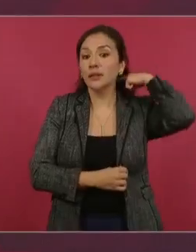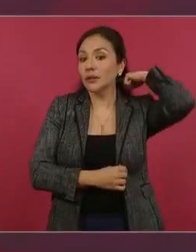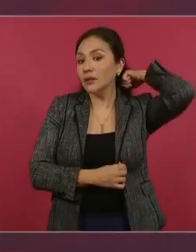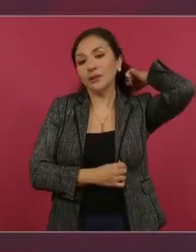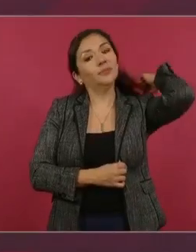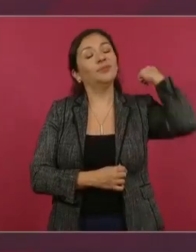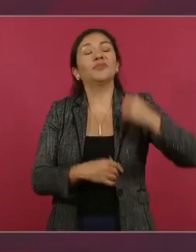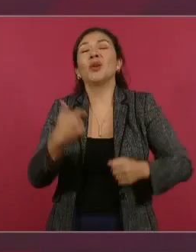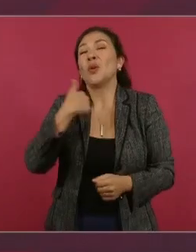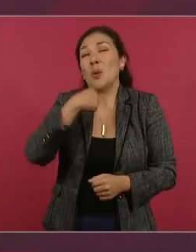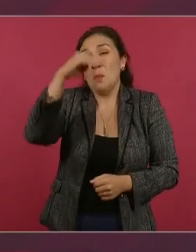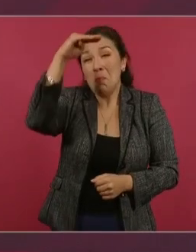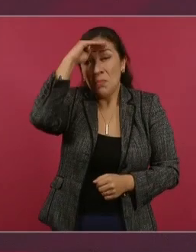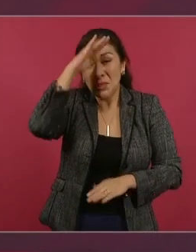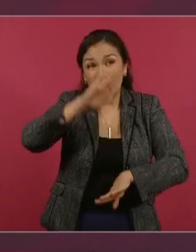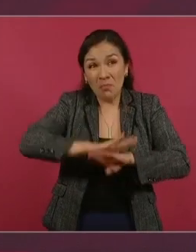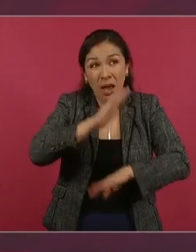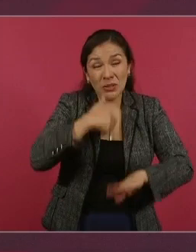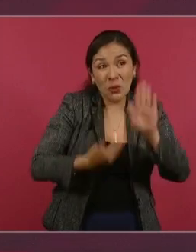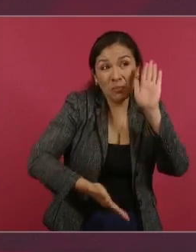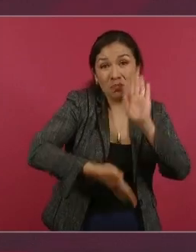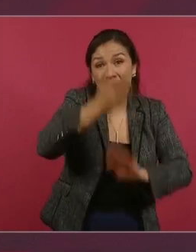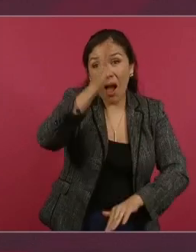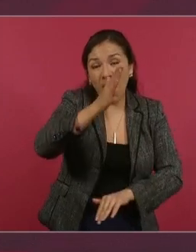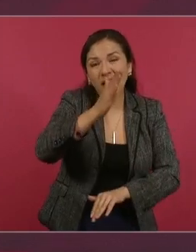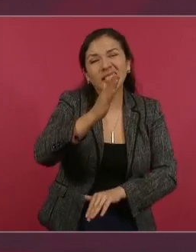tengo pensado salir,